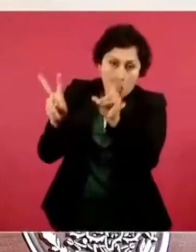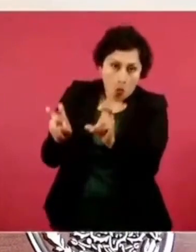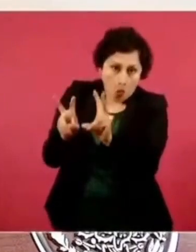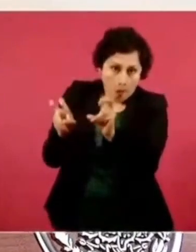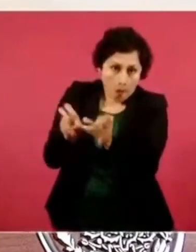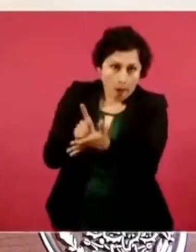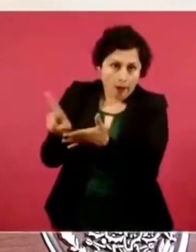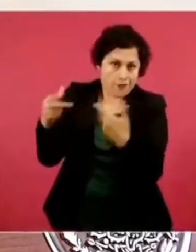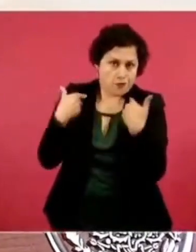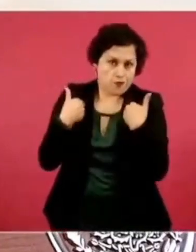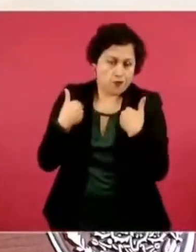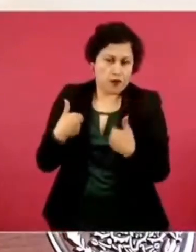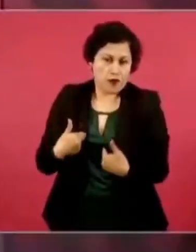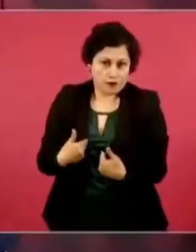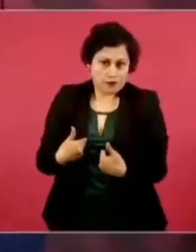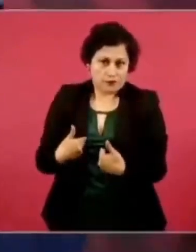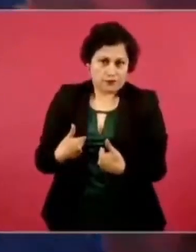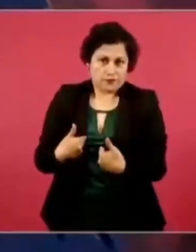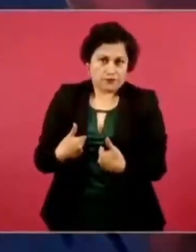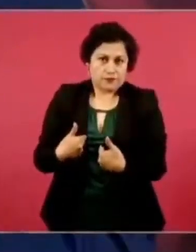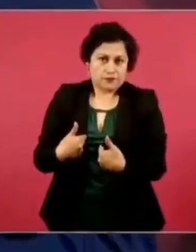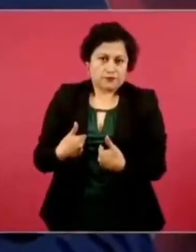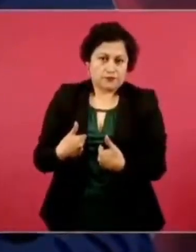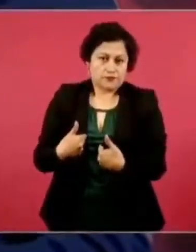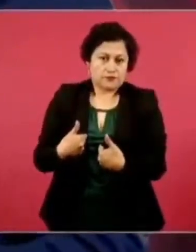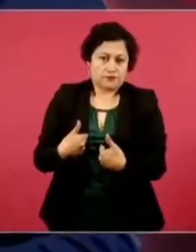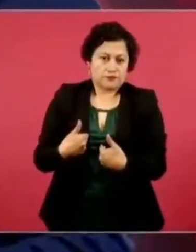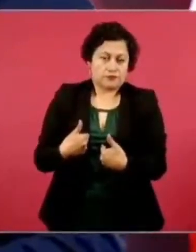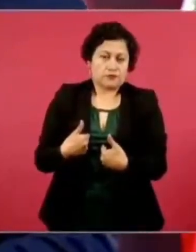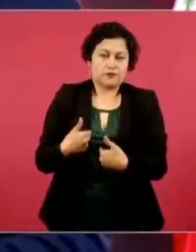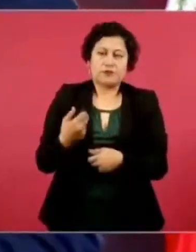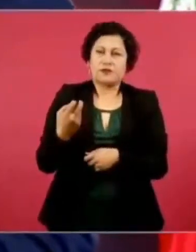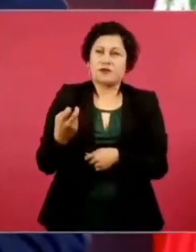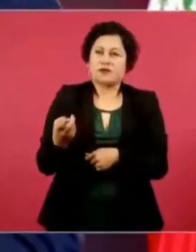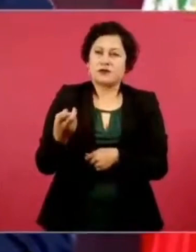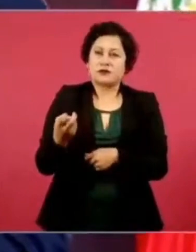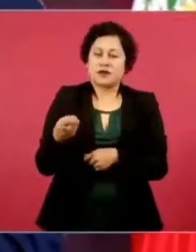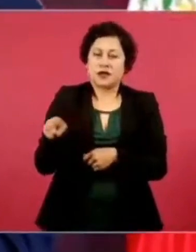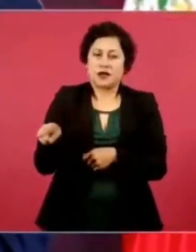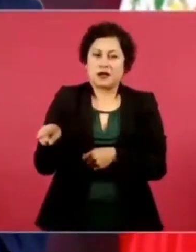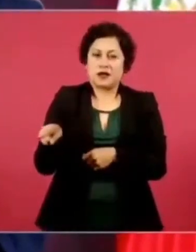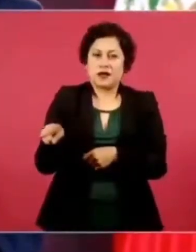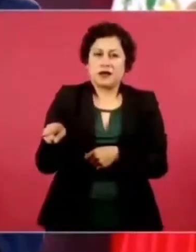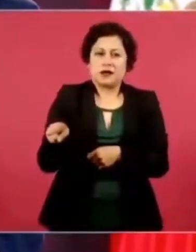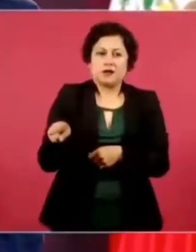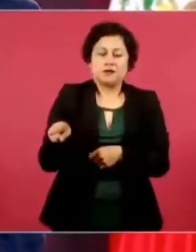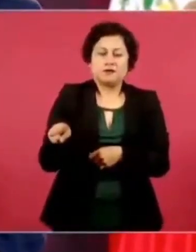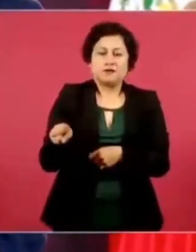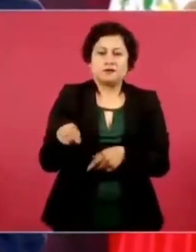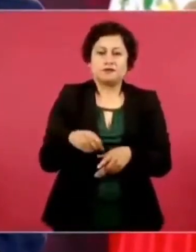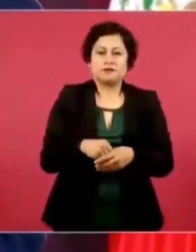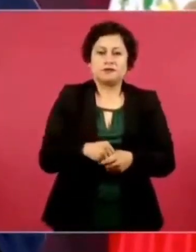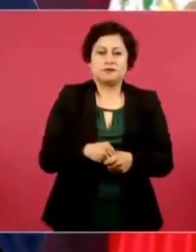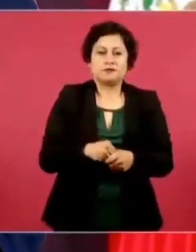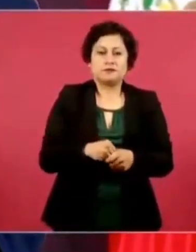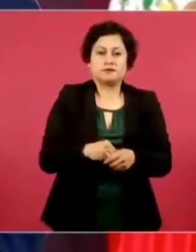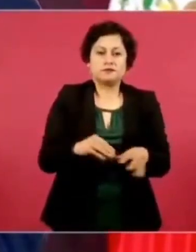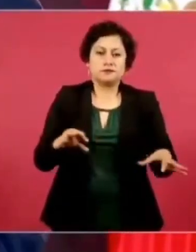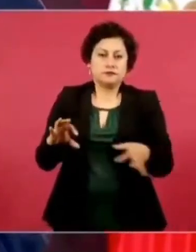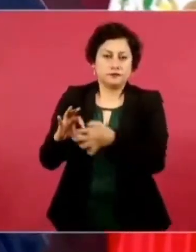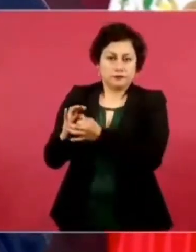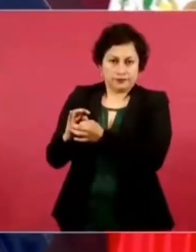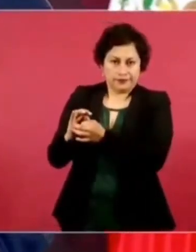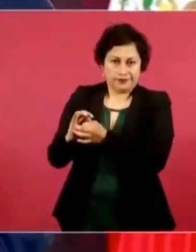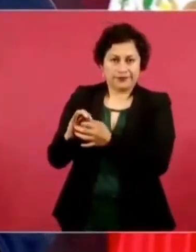de esta organización vinculada a Álvarez y Casa.